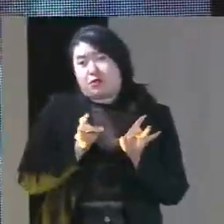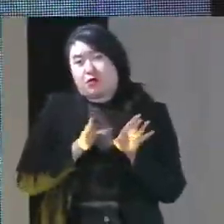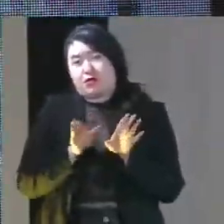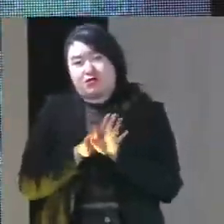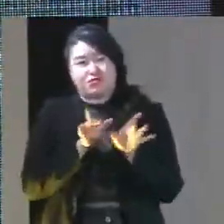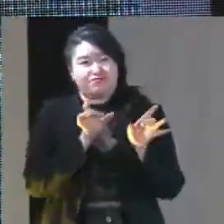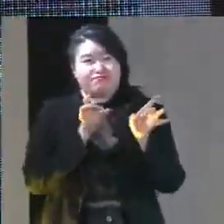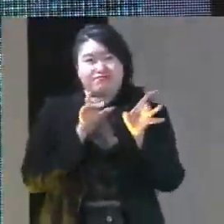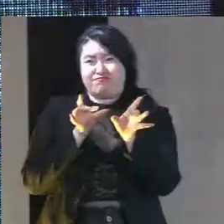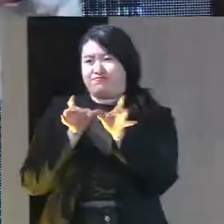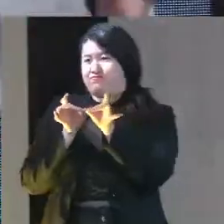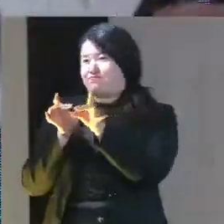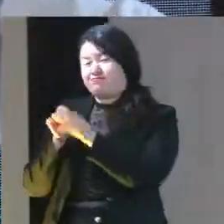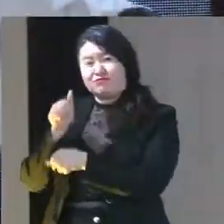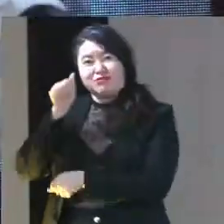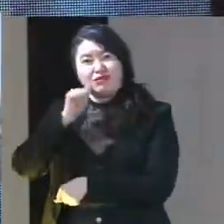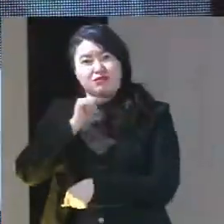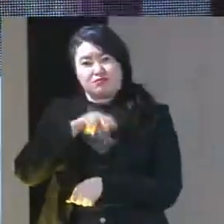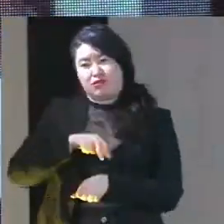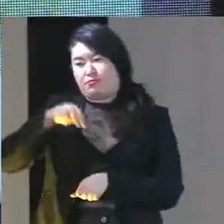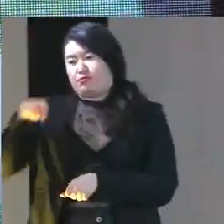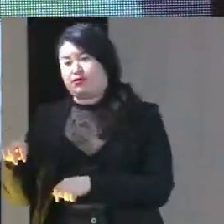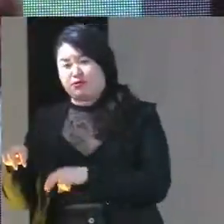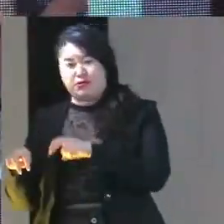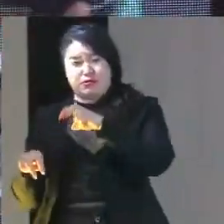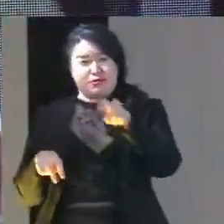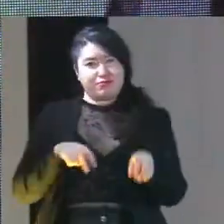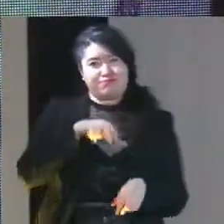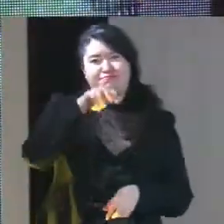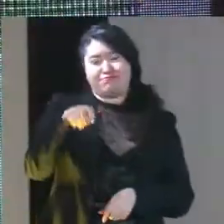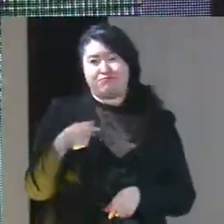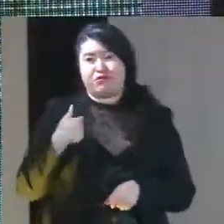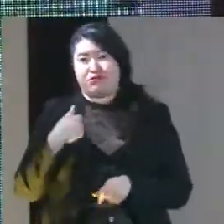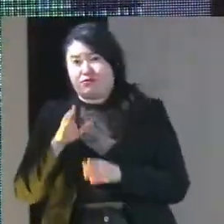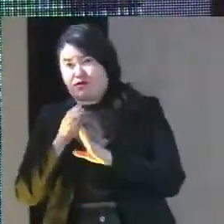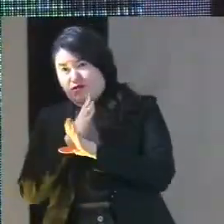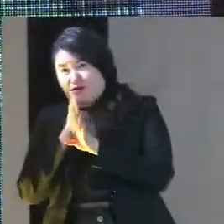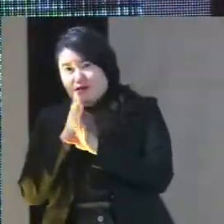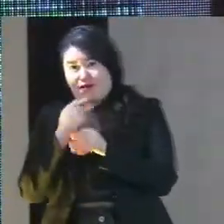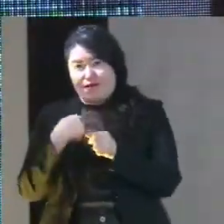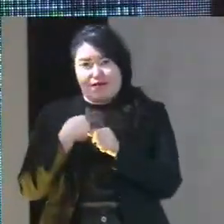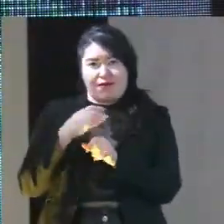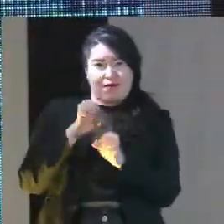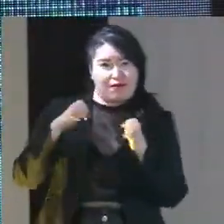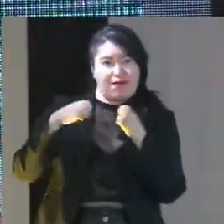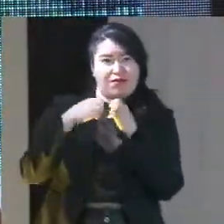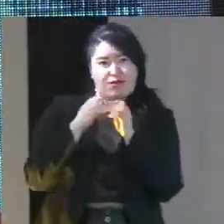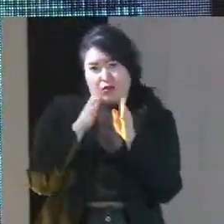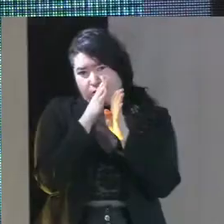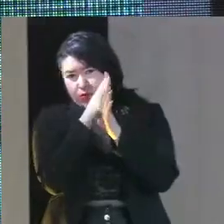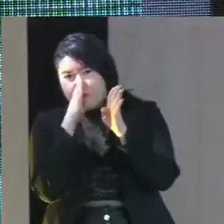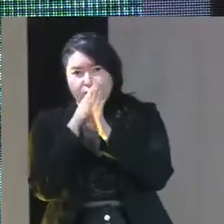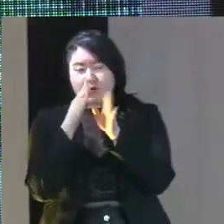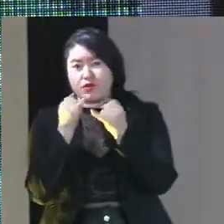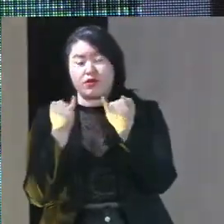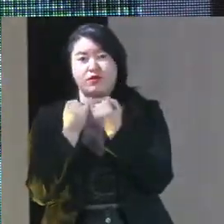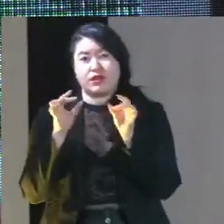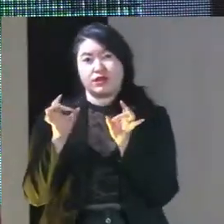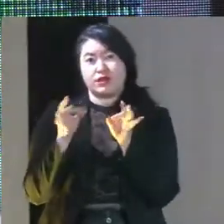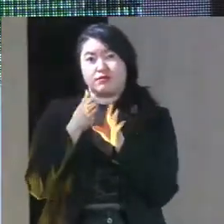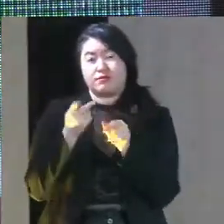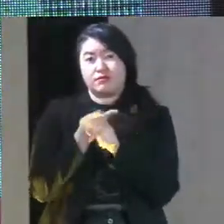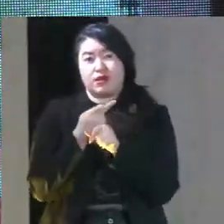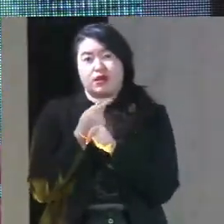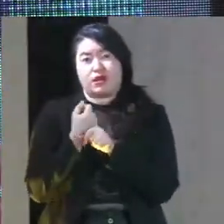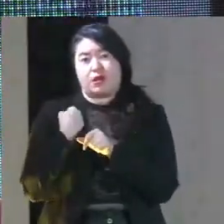flechan andan saltando siempre de un cabo a otro, guardándose de las flechas de sus enemigos. Tanto que en semejantes partes